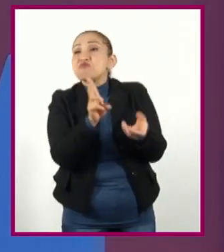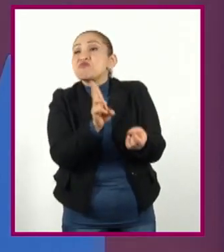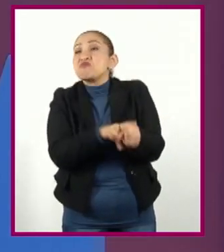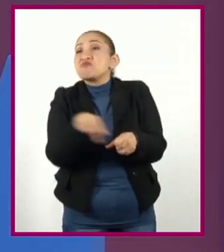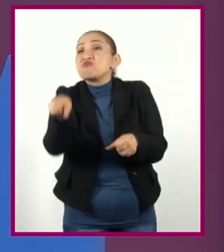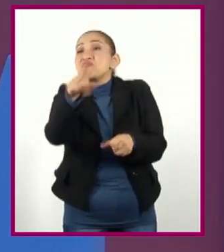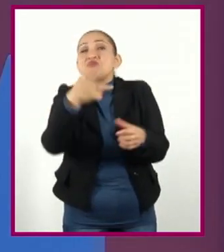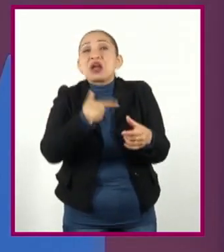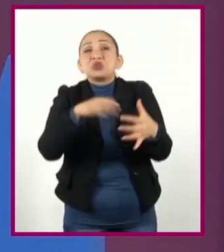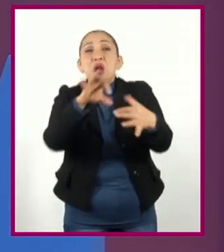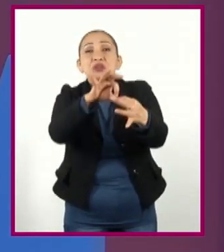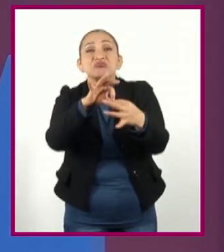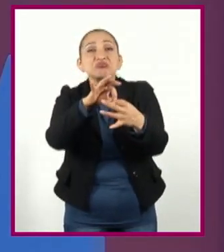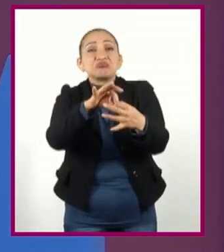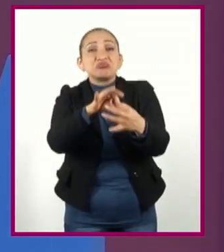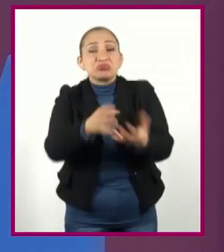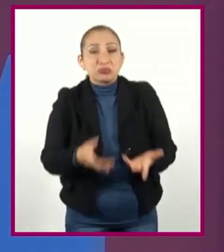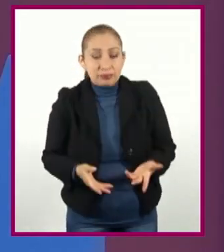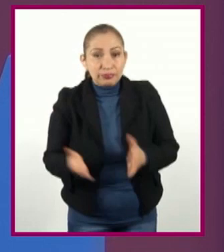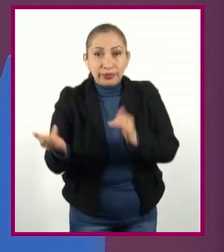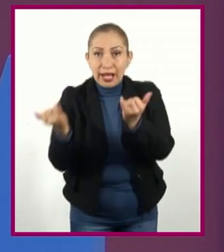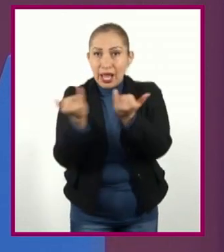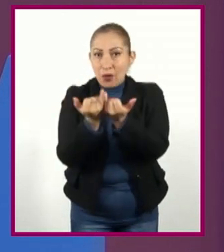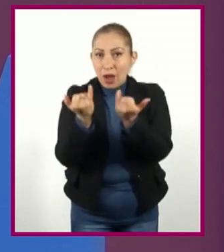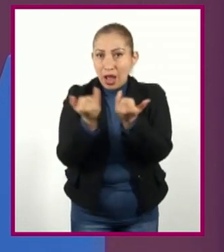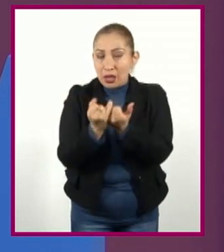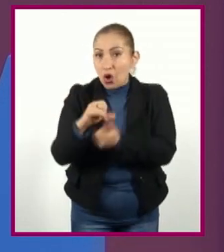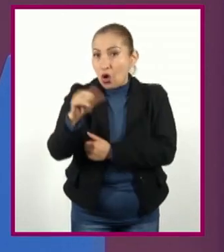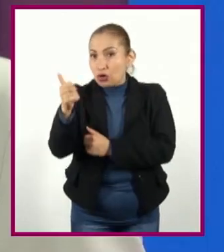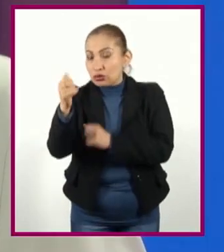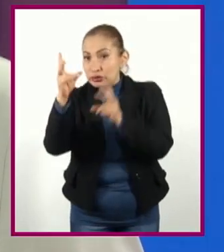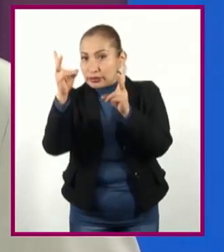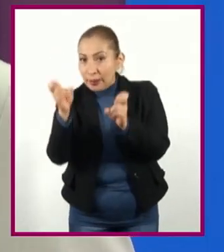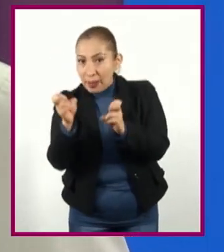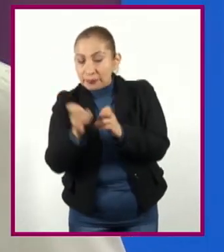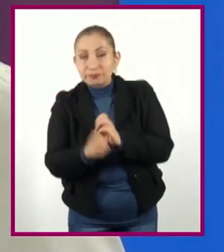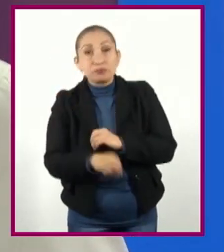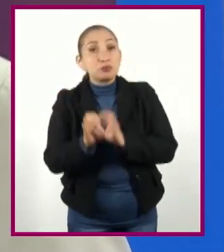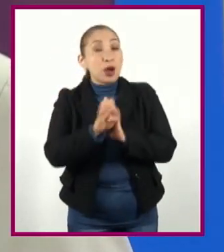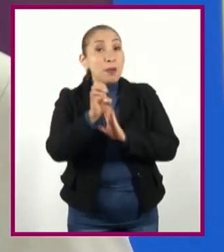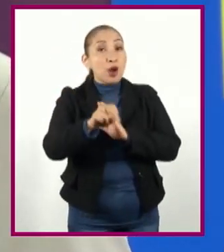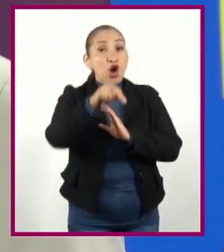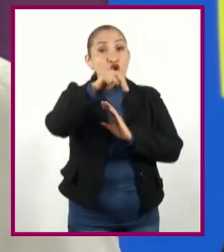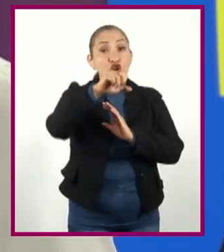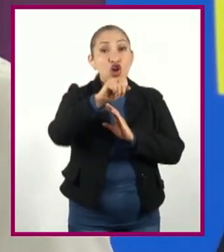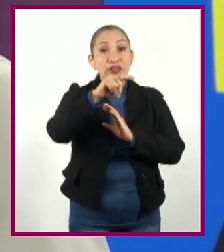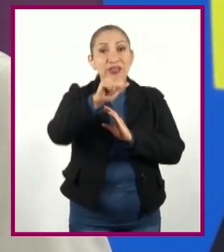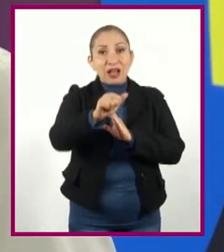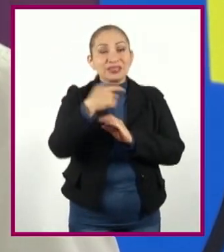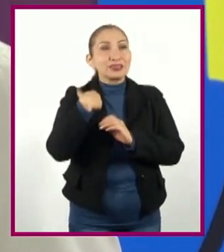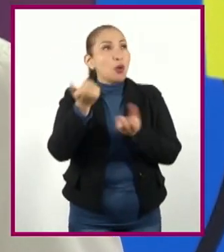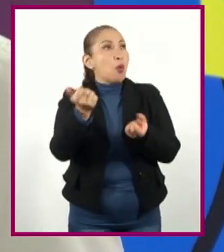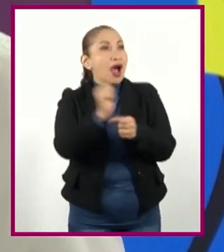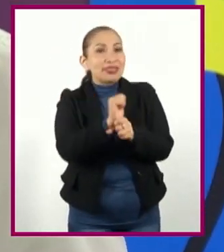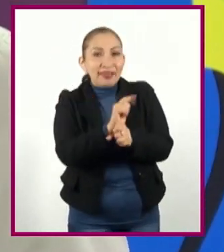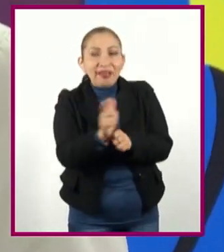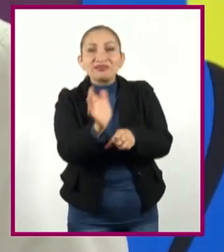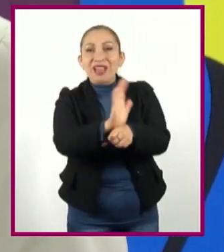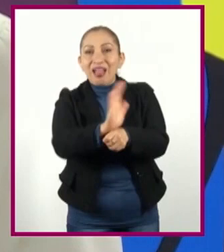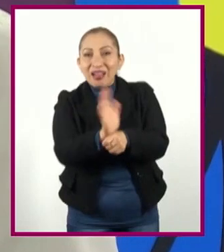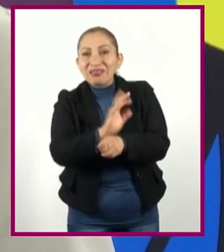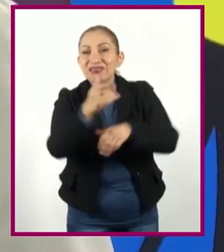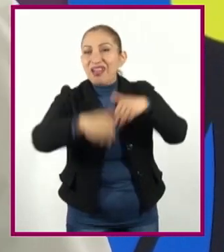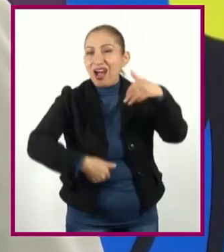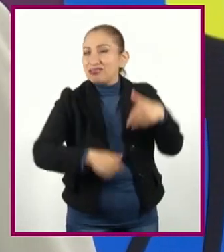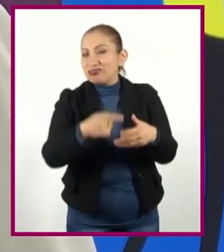formalidad. Lo mismo pasa con ciertas temáticas. Las notas relacionadas con los espectáculos o con el entretenimiento